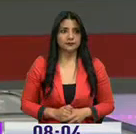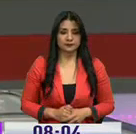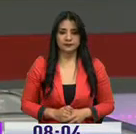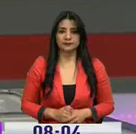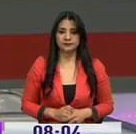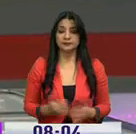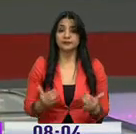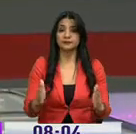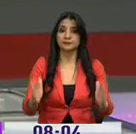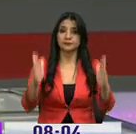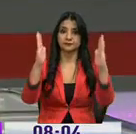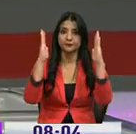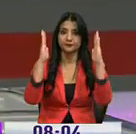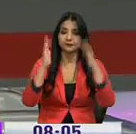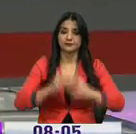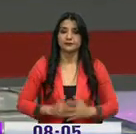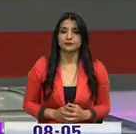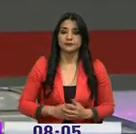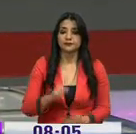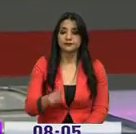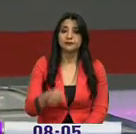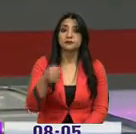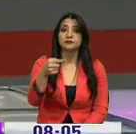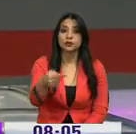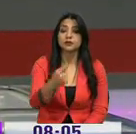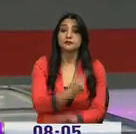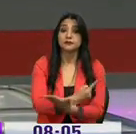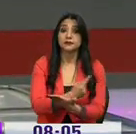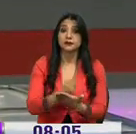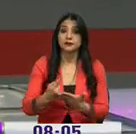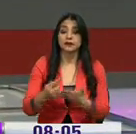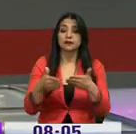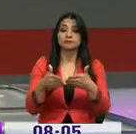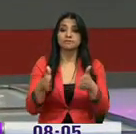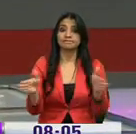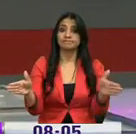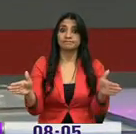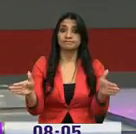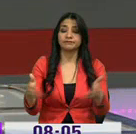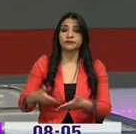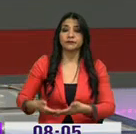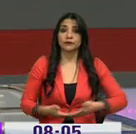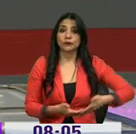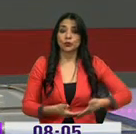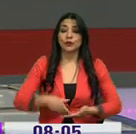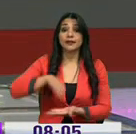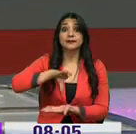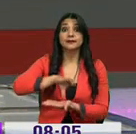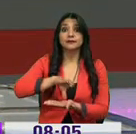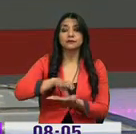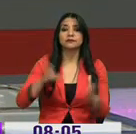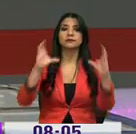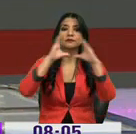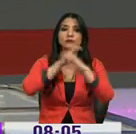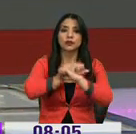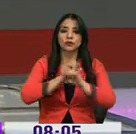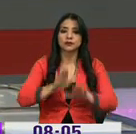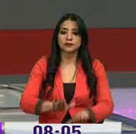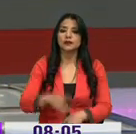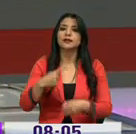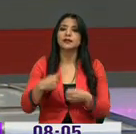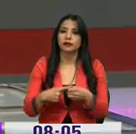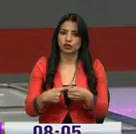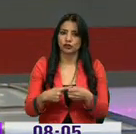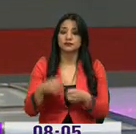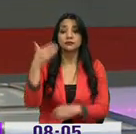Presten, vecinos, mucha atención. En las próximas semanas se aperturaría un guagua centro nocturno en nuestra ciudad. Así lo